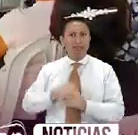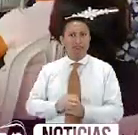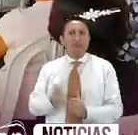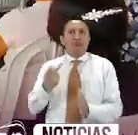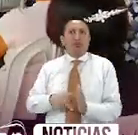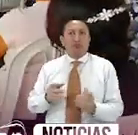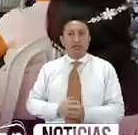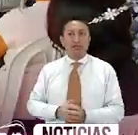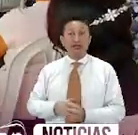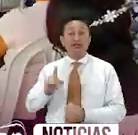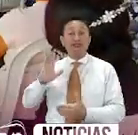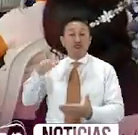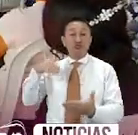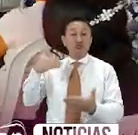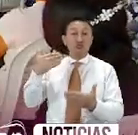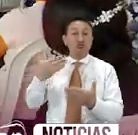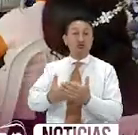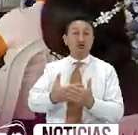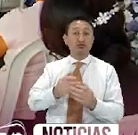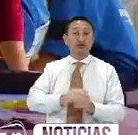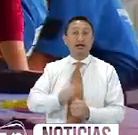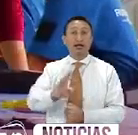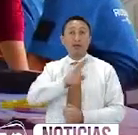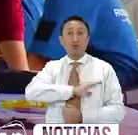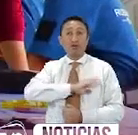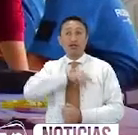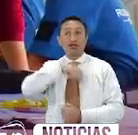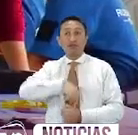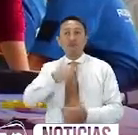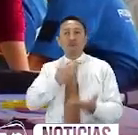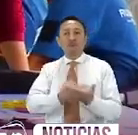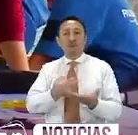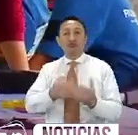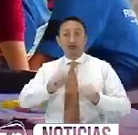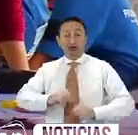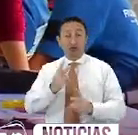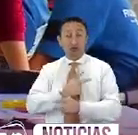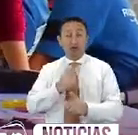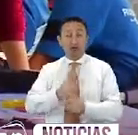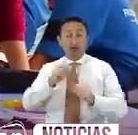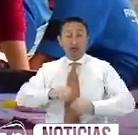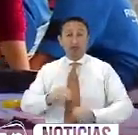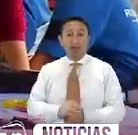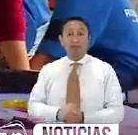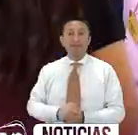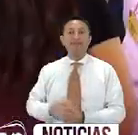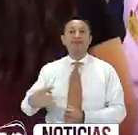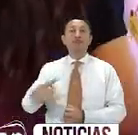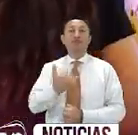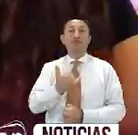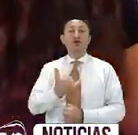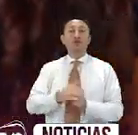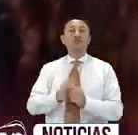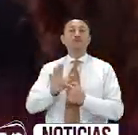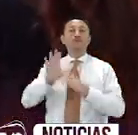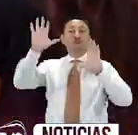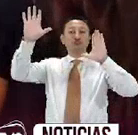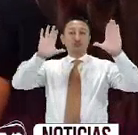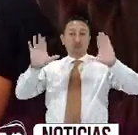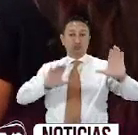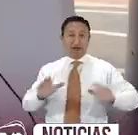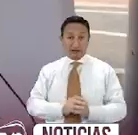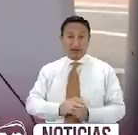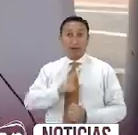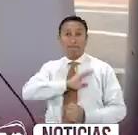y acudieron al Palacio de Cristal a participar de la Brigada de Prevención Rosas. Así fue denominada la feria en que el municipio de Guayaquil